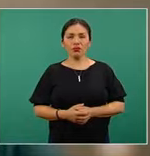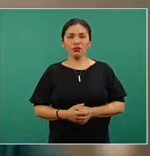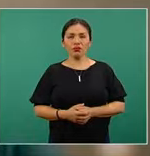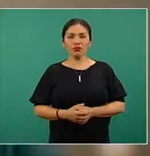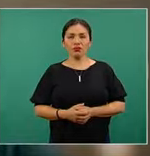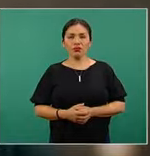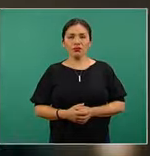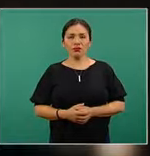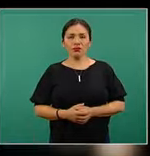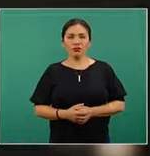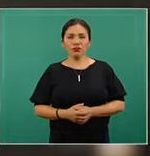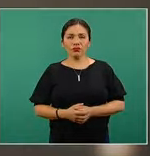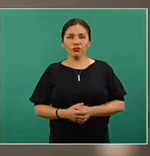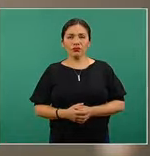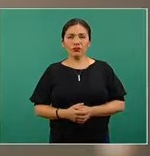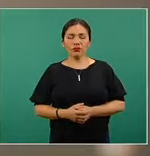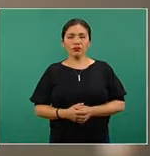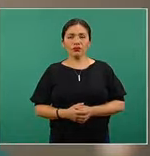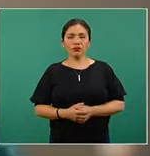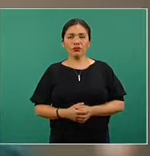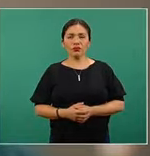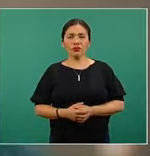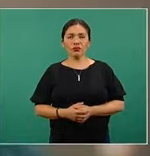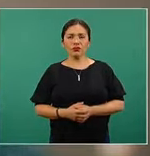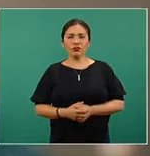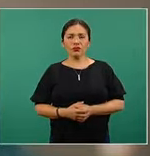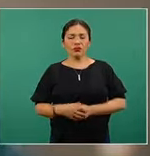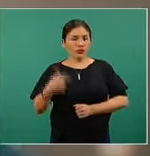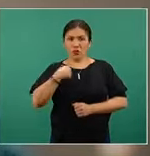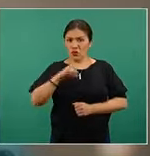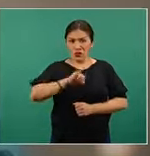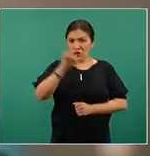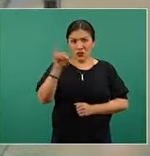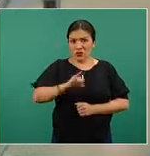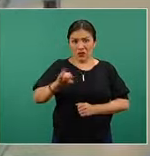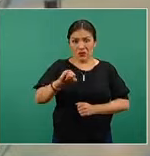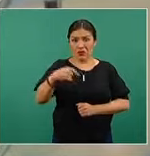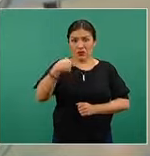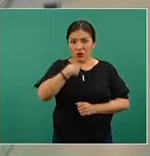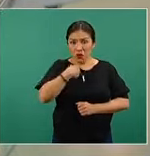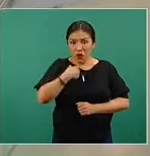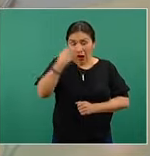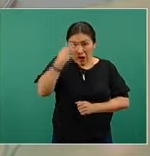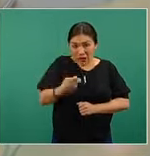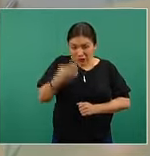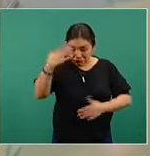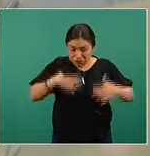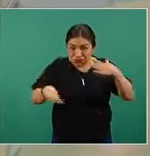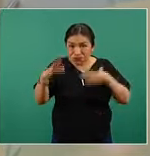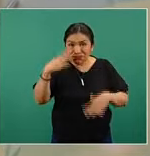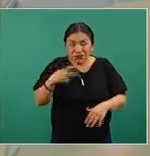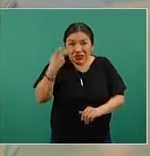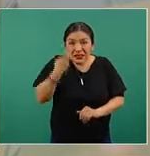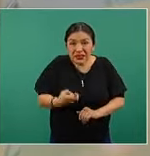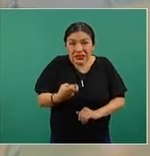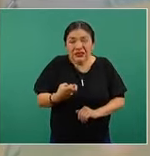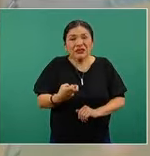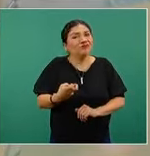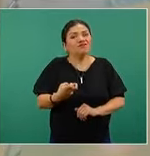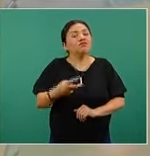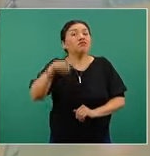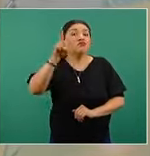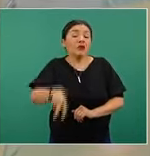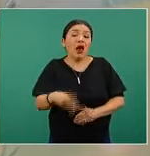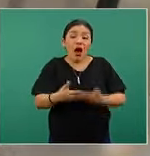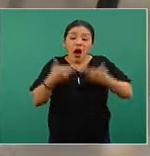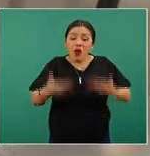tú nunca había estado en sentido de que la necesidad